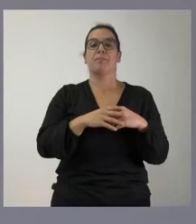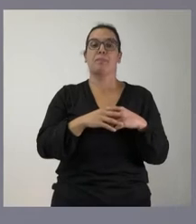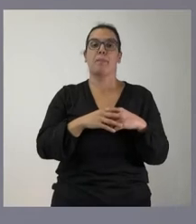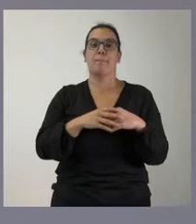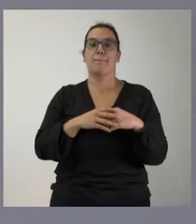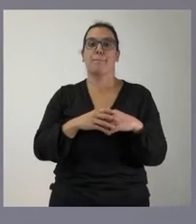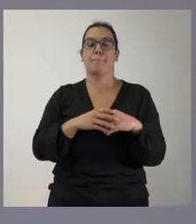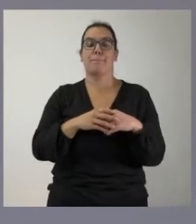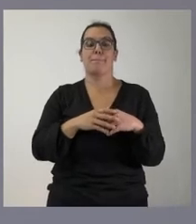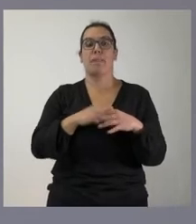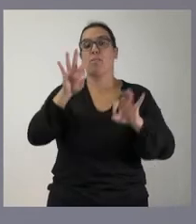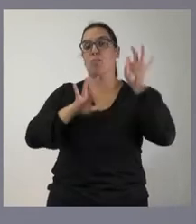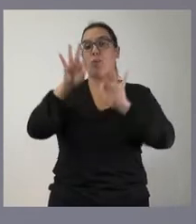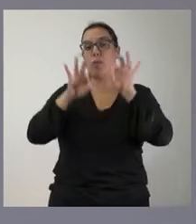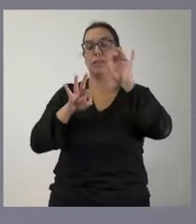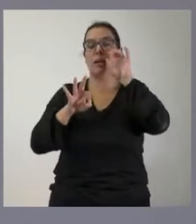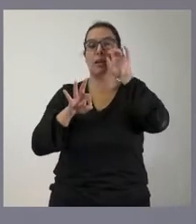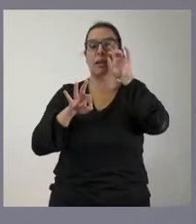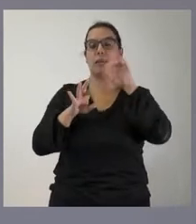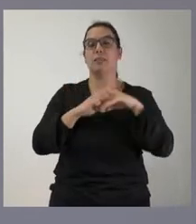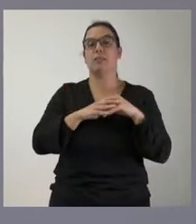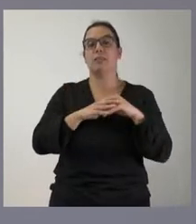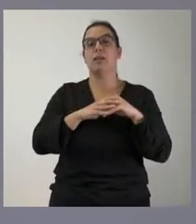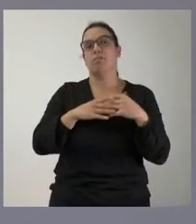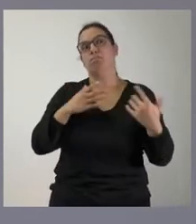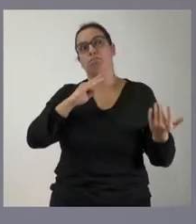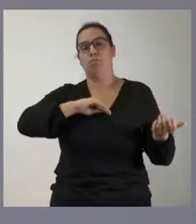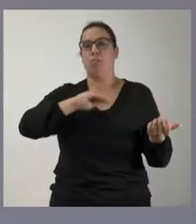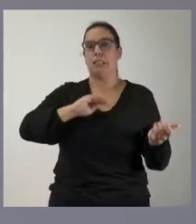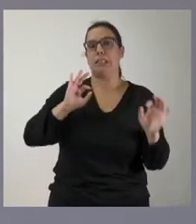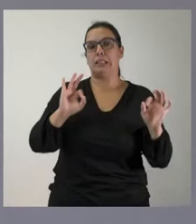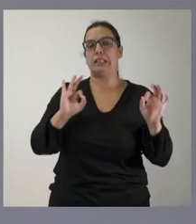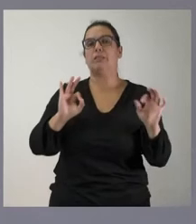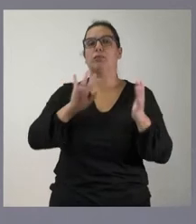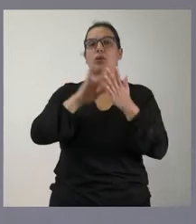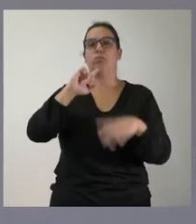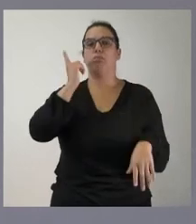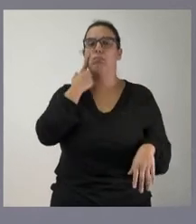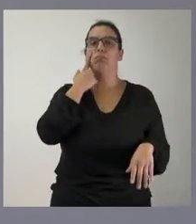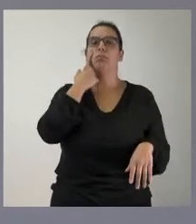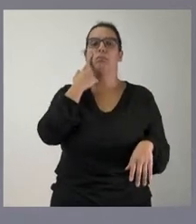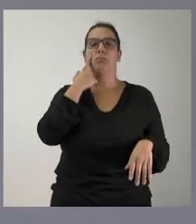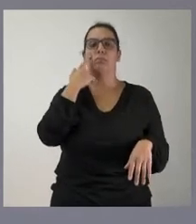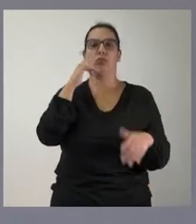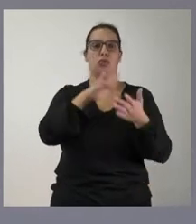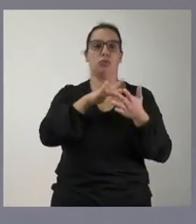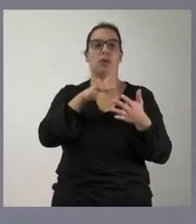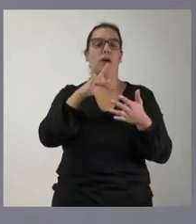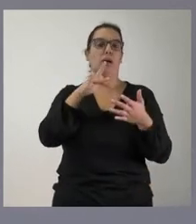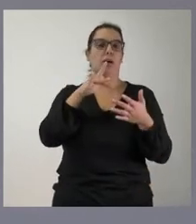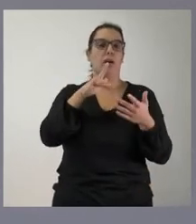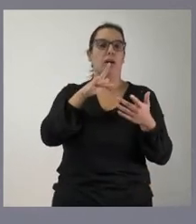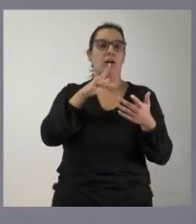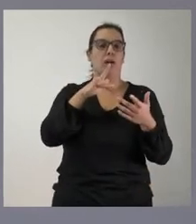y un porcentaje determinado muy relevante que se les ha detectado el Coby ya una vez dentros porque tenían